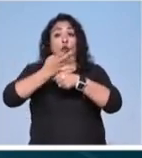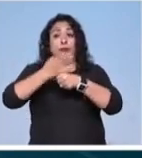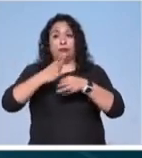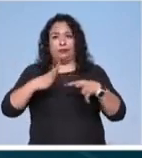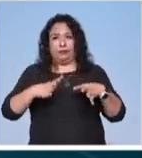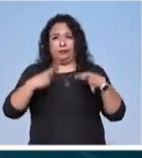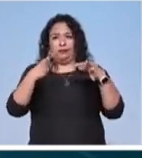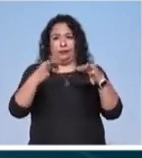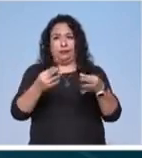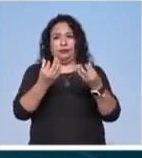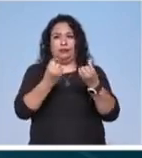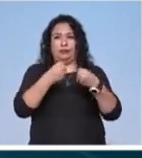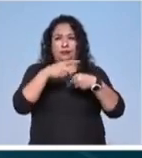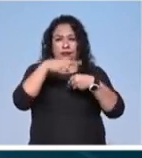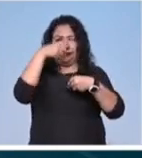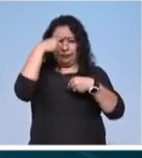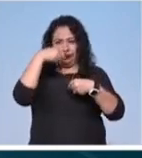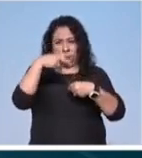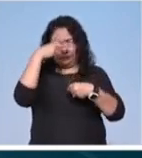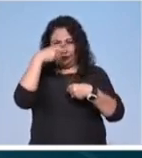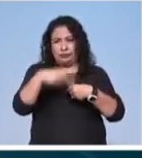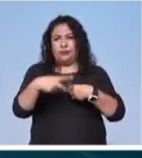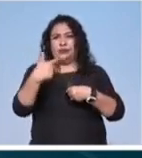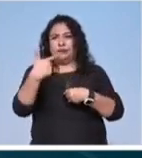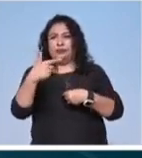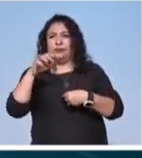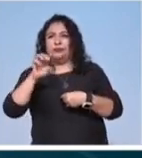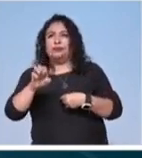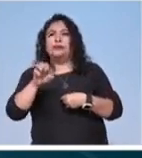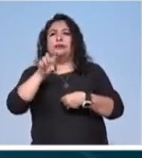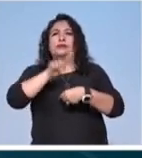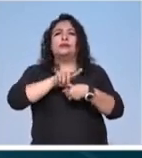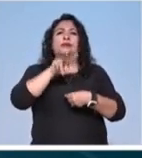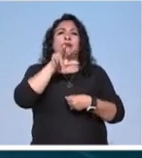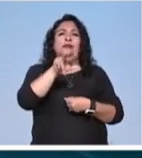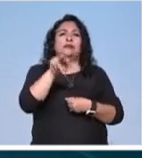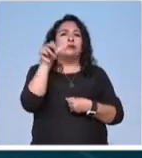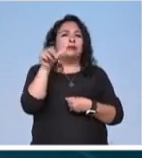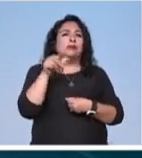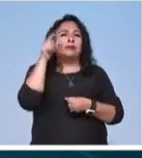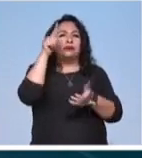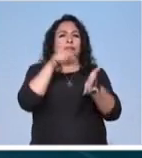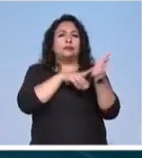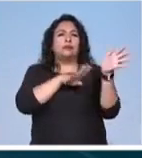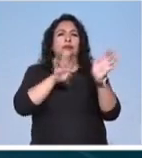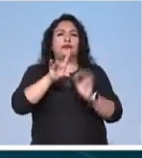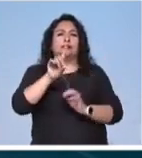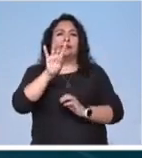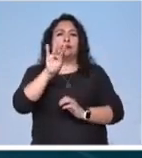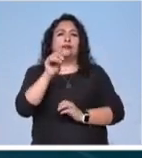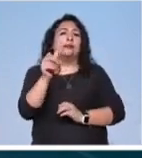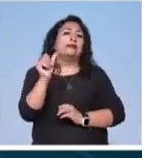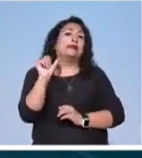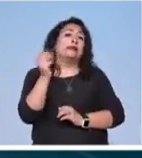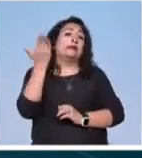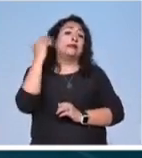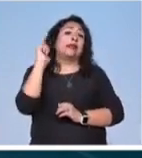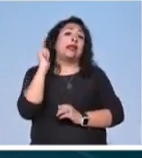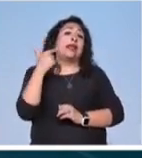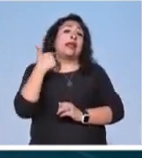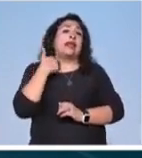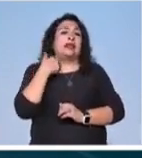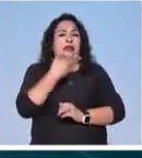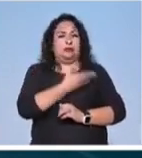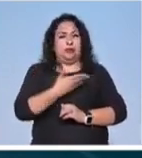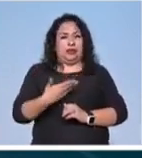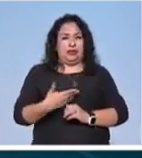fundada la Sociedad Mexicana de Geografía y Estadística el 18 de abril de 1939 por el entonces presidente de México, don